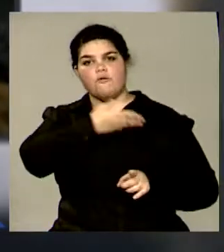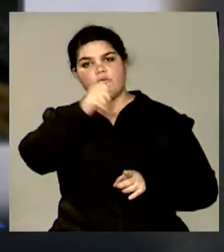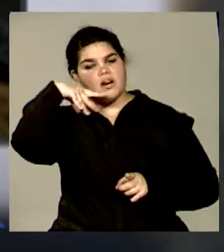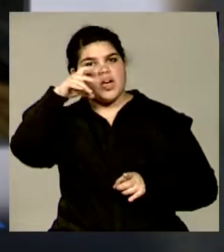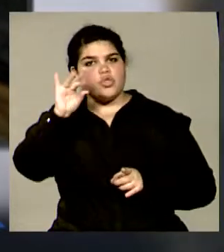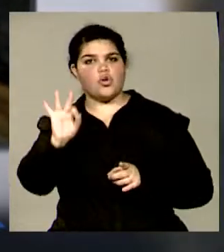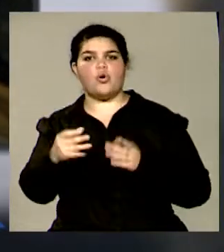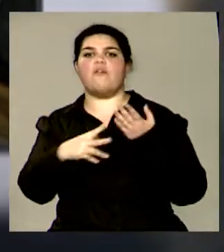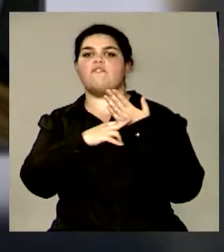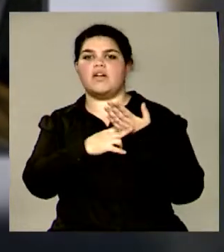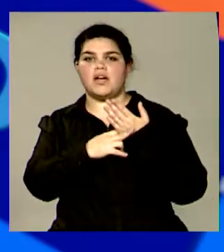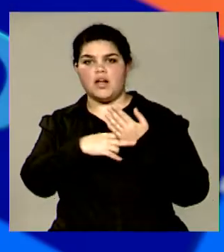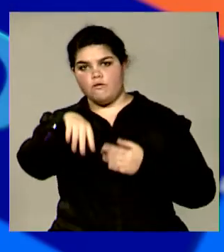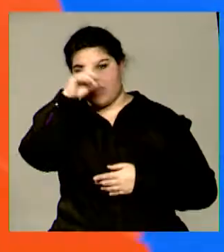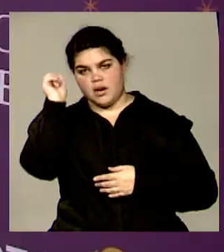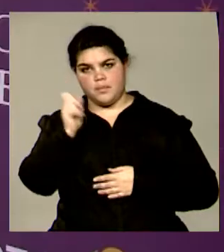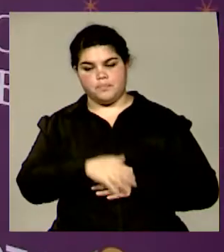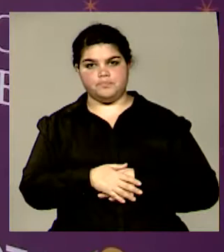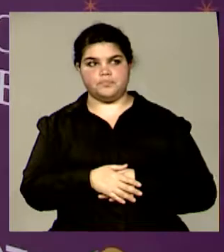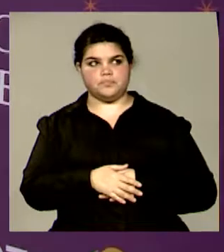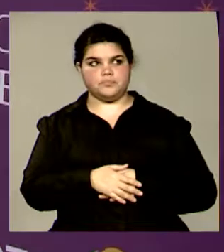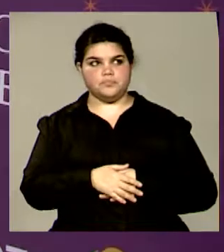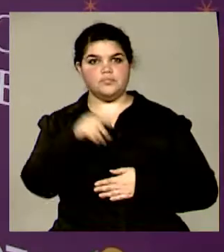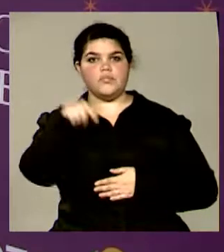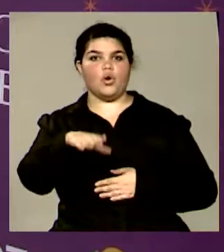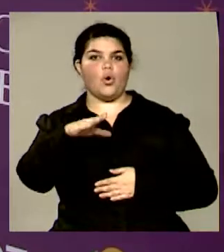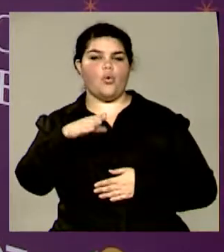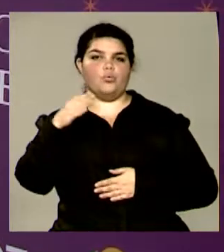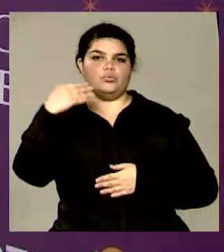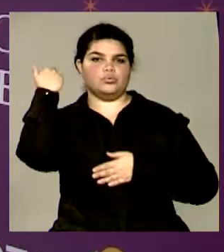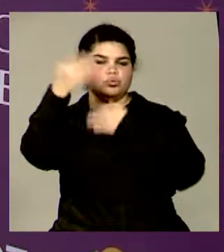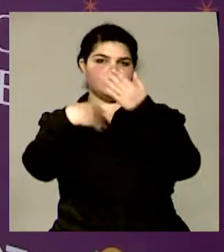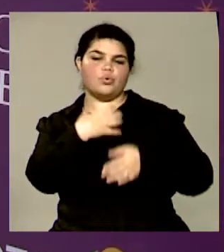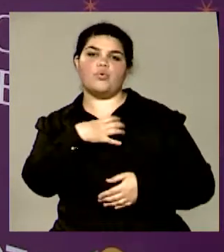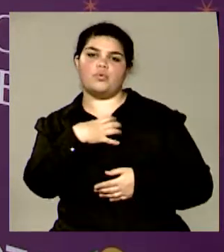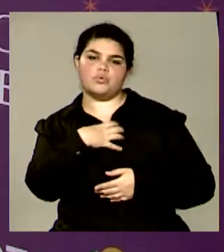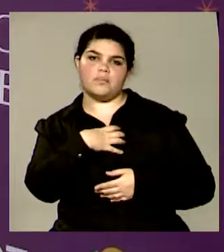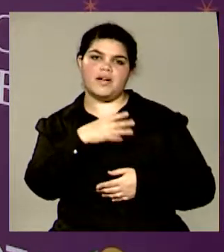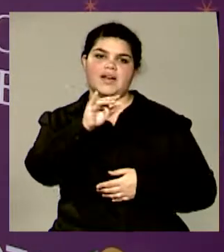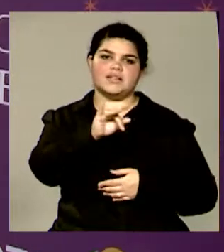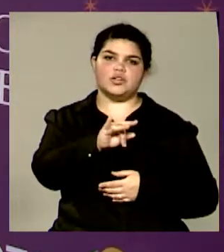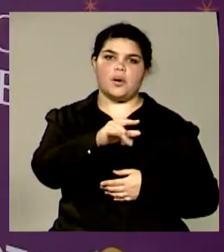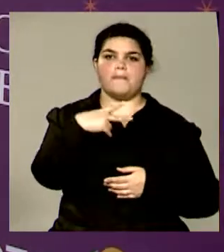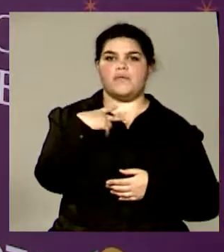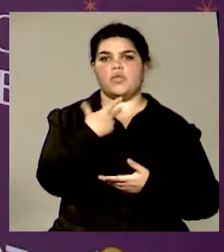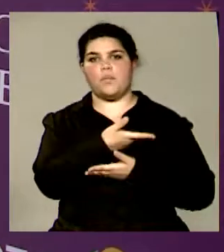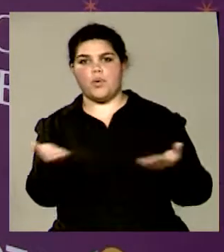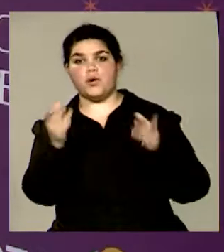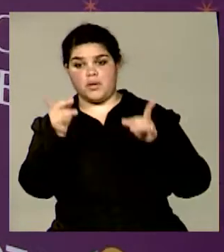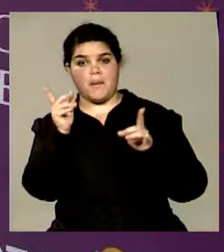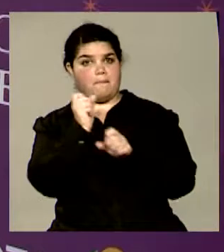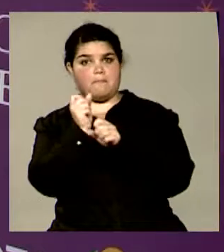fiscal federal. Está dictando un curso de capacitación, tanto para casinos privados, públicos, como para nuestro personal